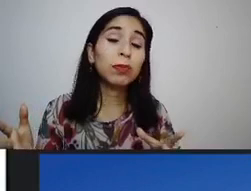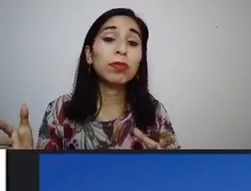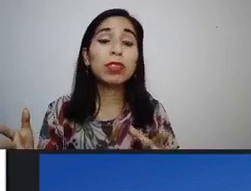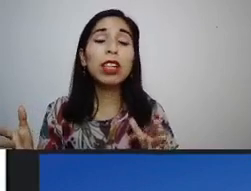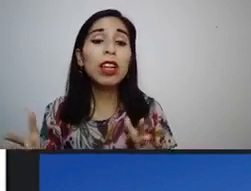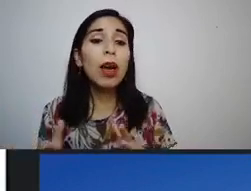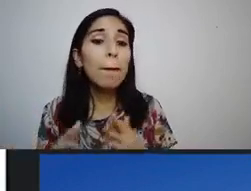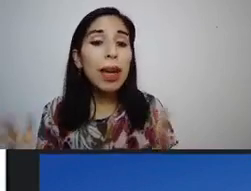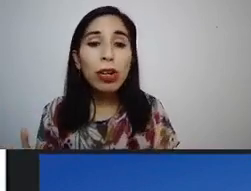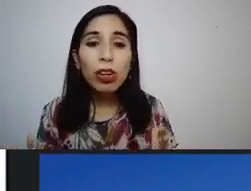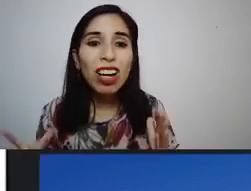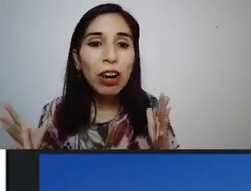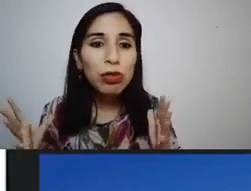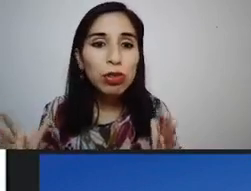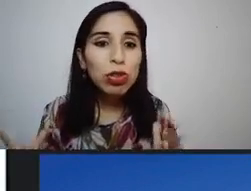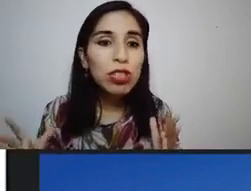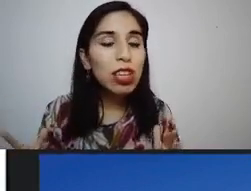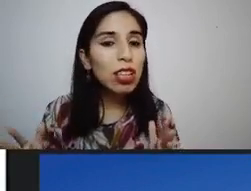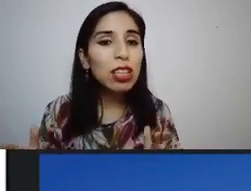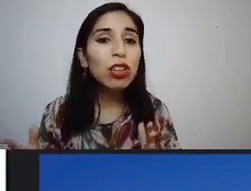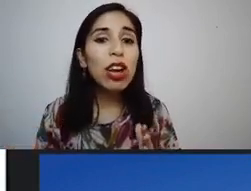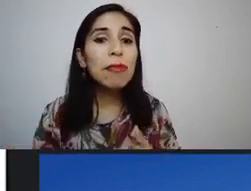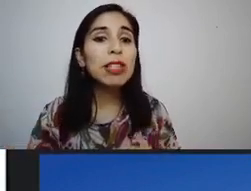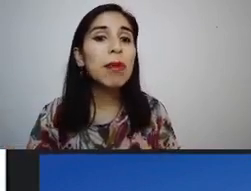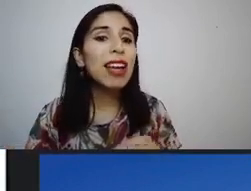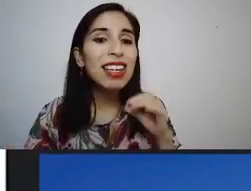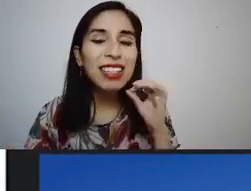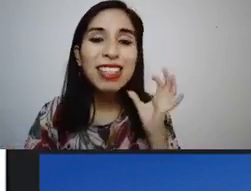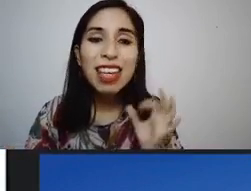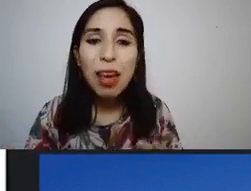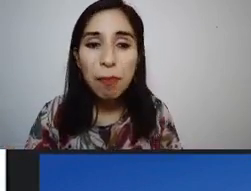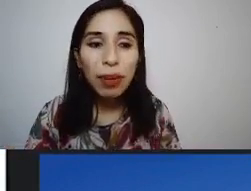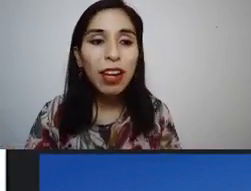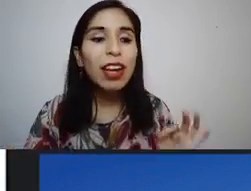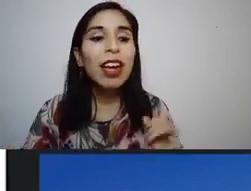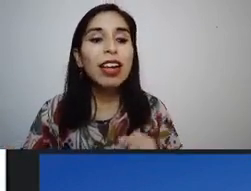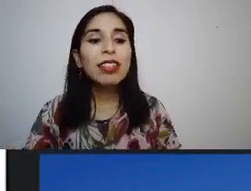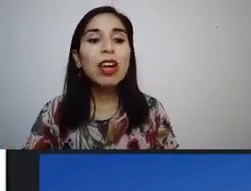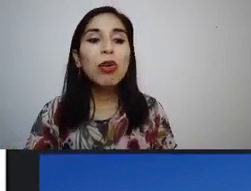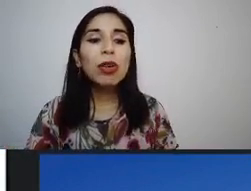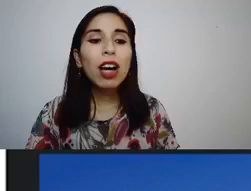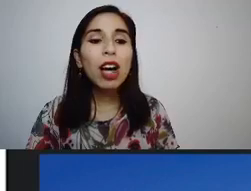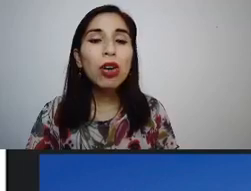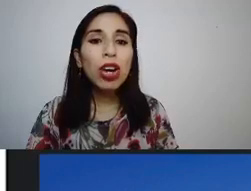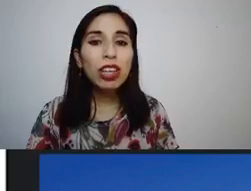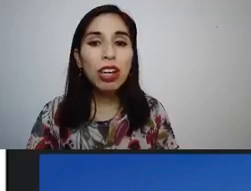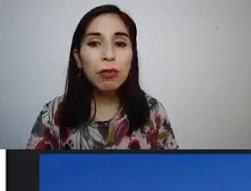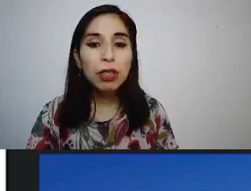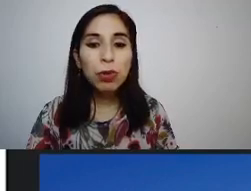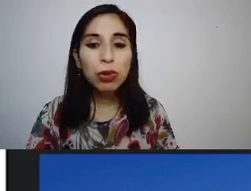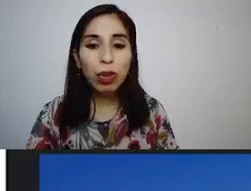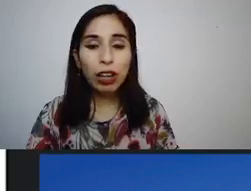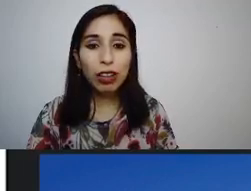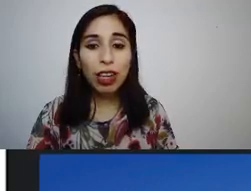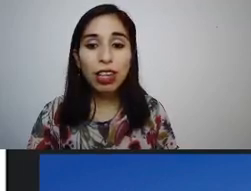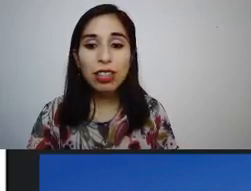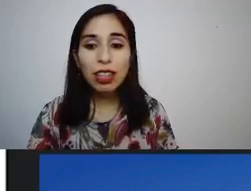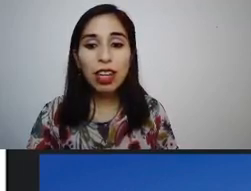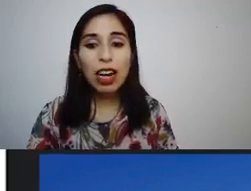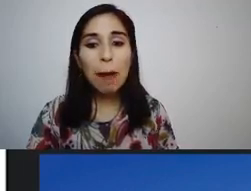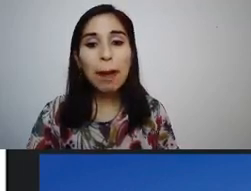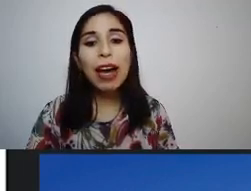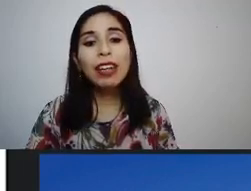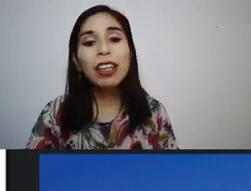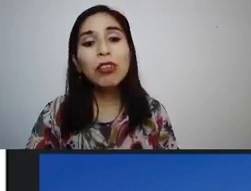en mi caso sí pero la función sigue siendo la misma y siempre está ubicado en el mismo lugar es